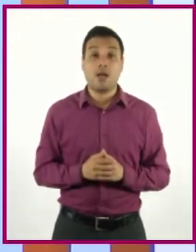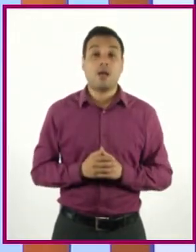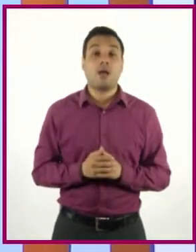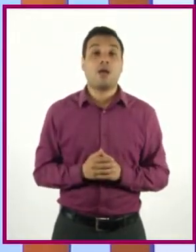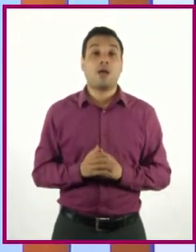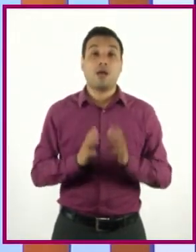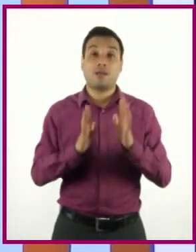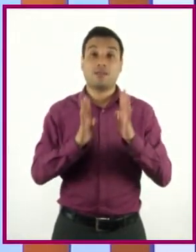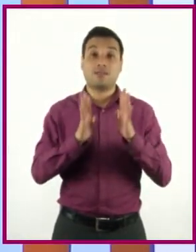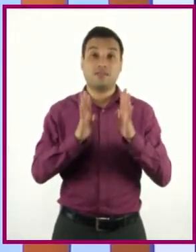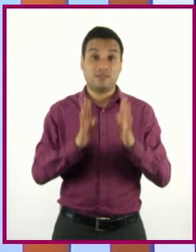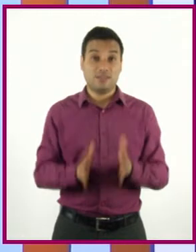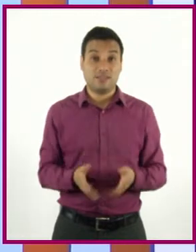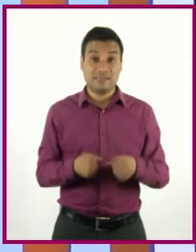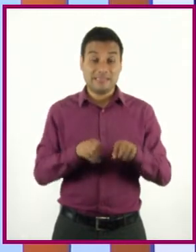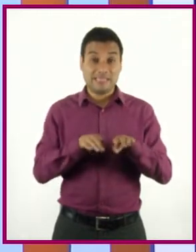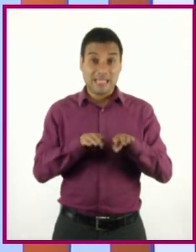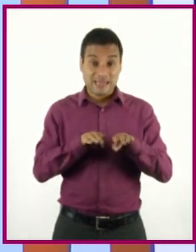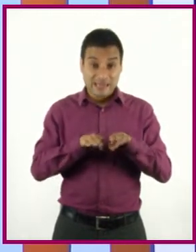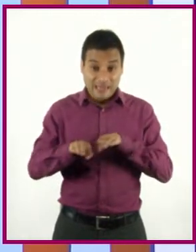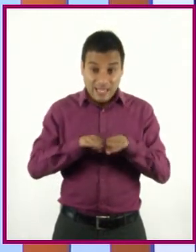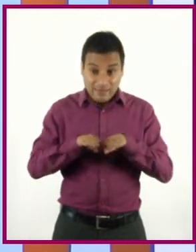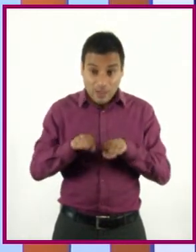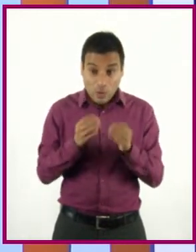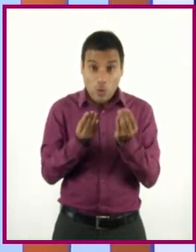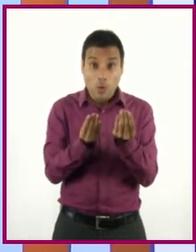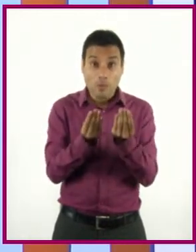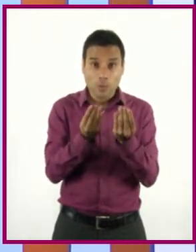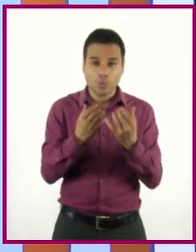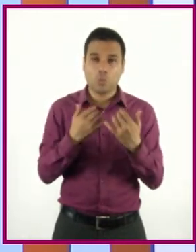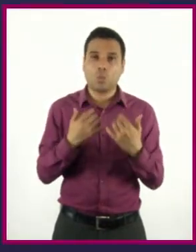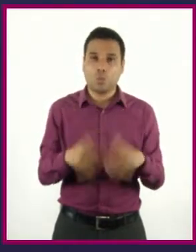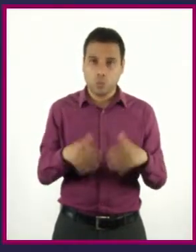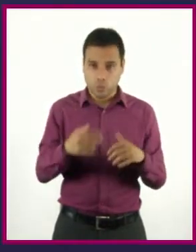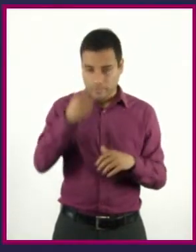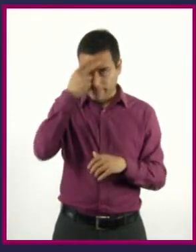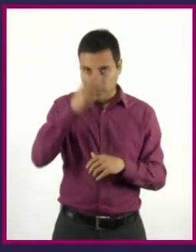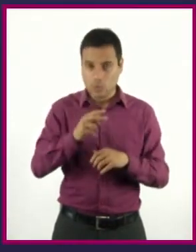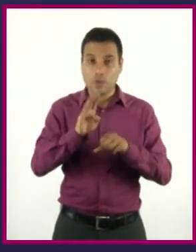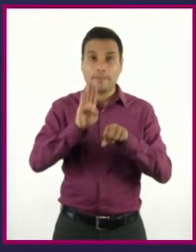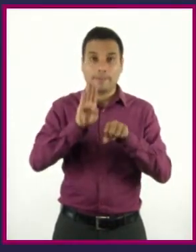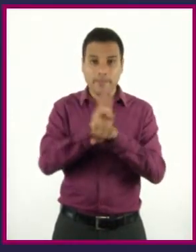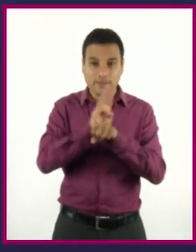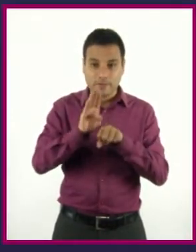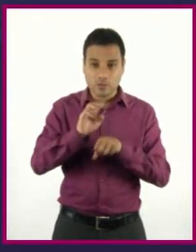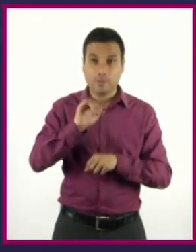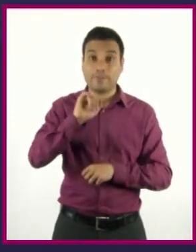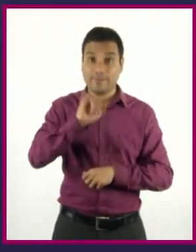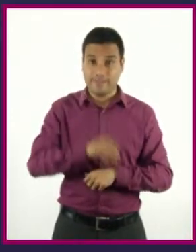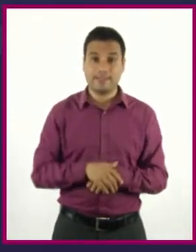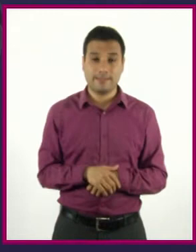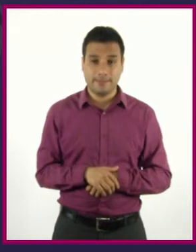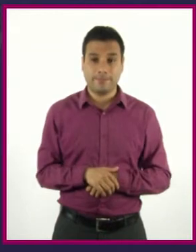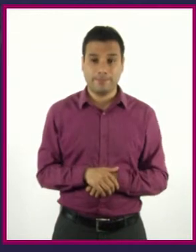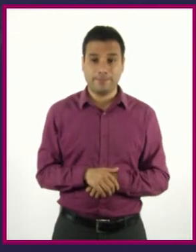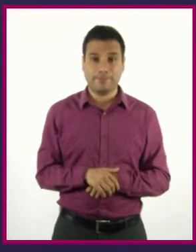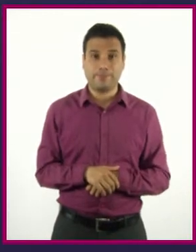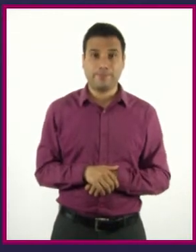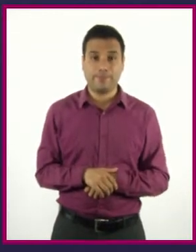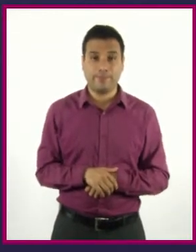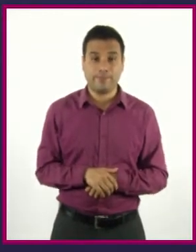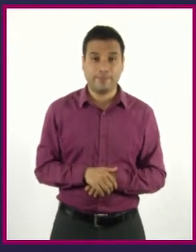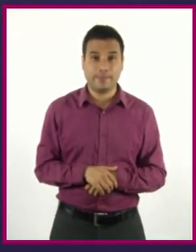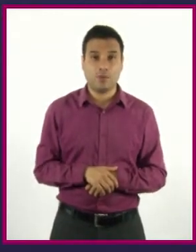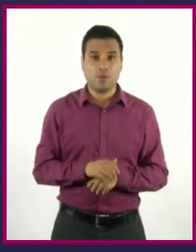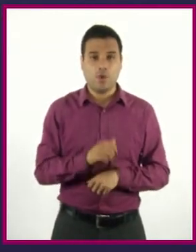un arduo trabajo que ha sido muy significativo para México. Sí que lo fue. Incluso varios de sus colegas